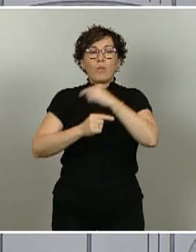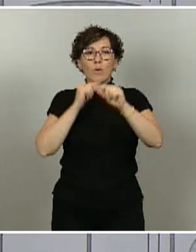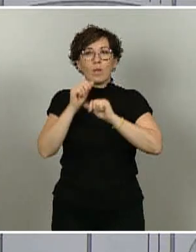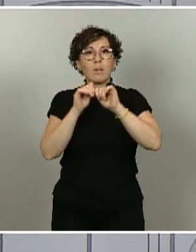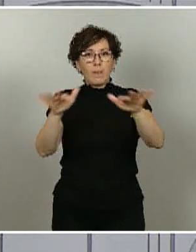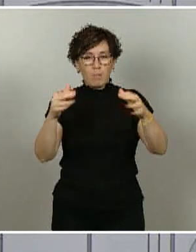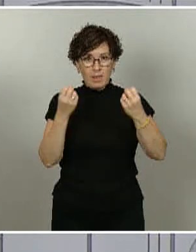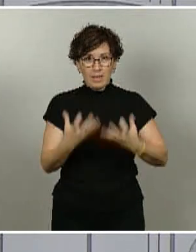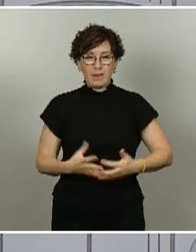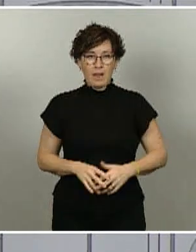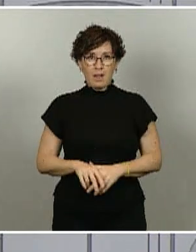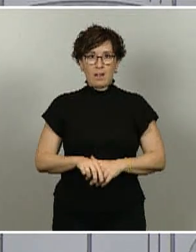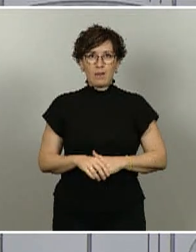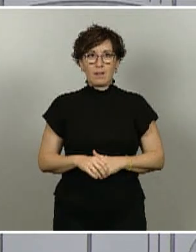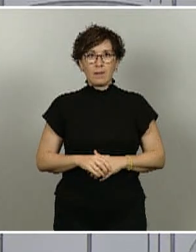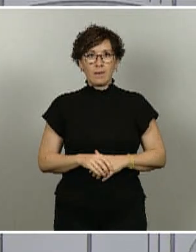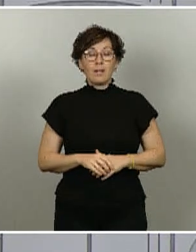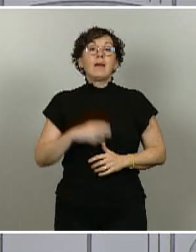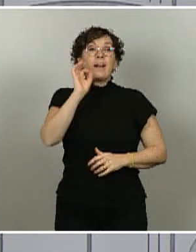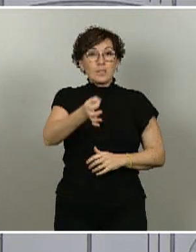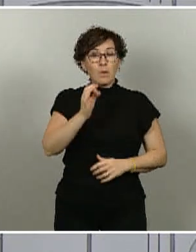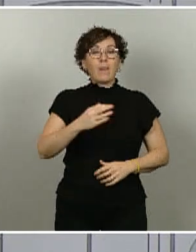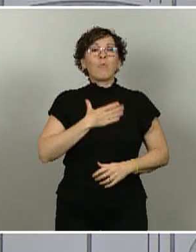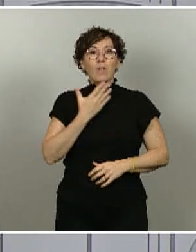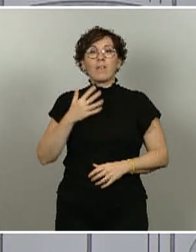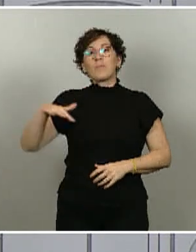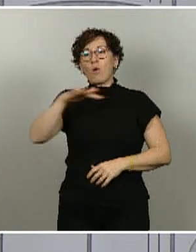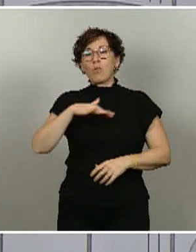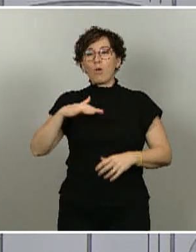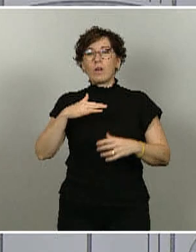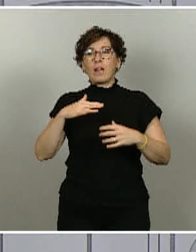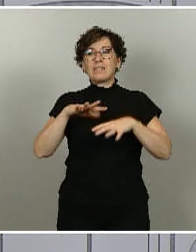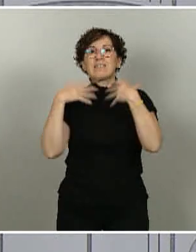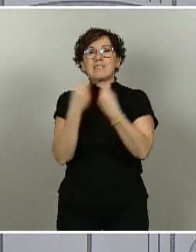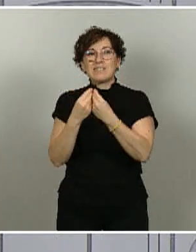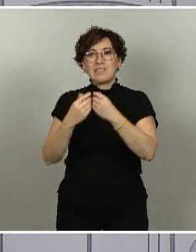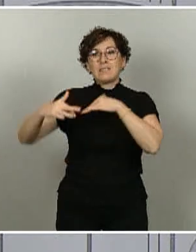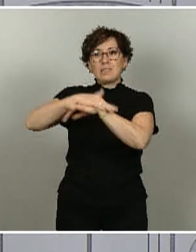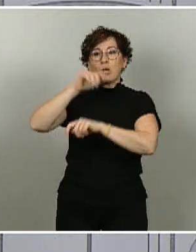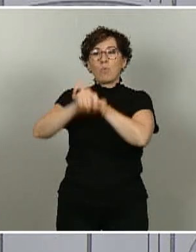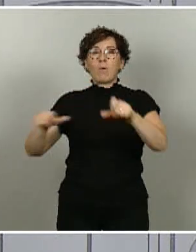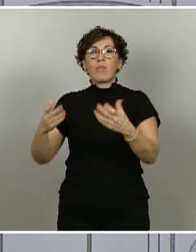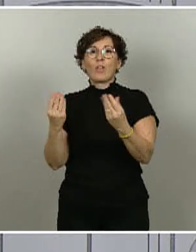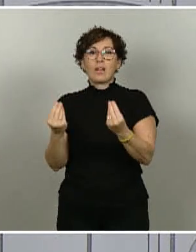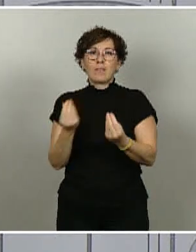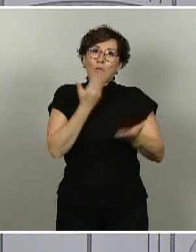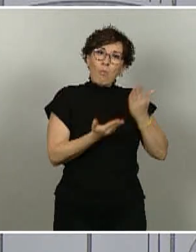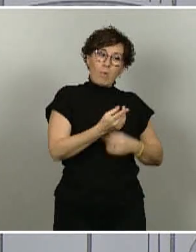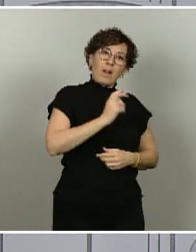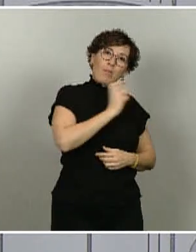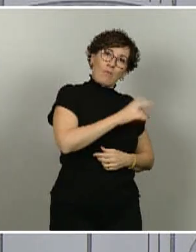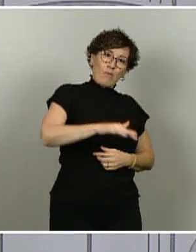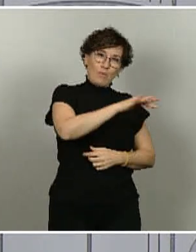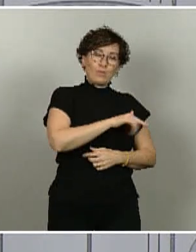que a lo mejor no tienen las concentraciones de población que tienen otras que todavía notifican un número de fallecidos por encima de